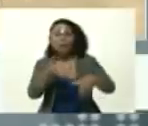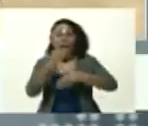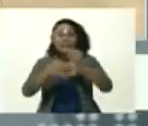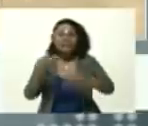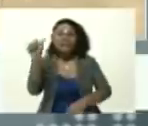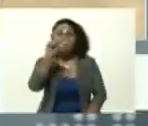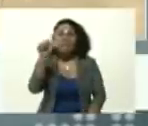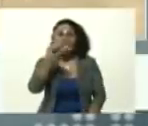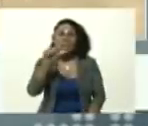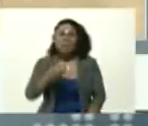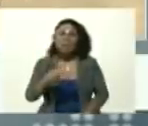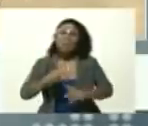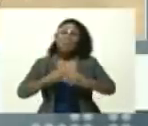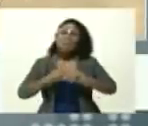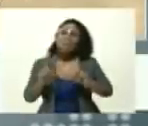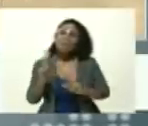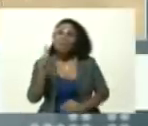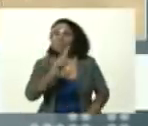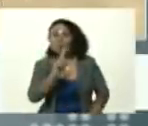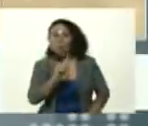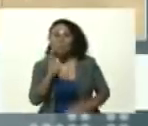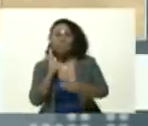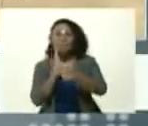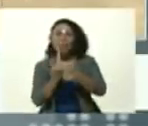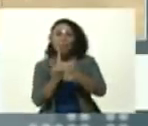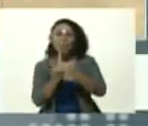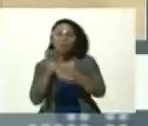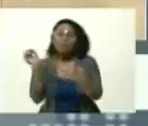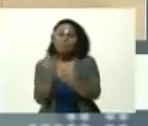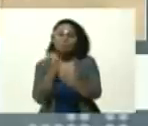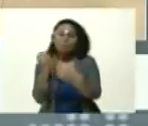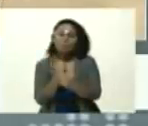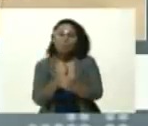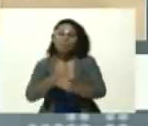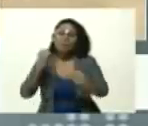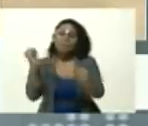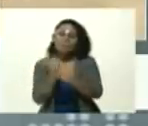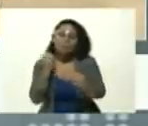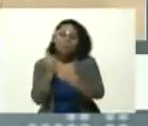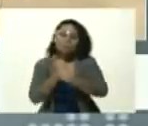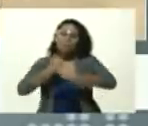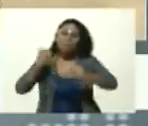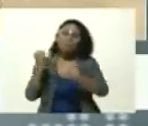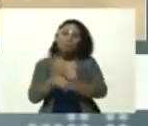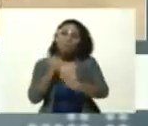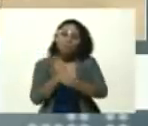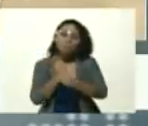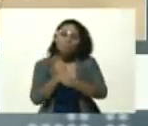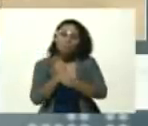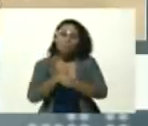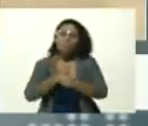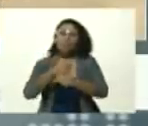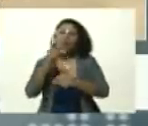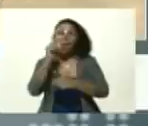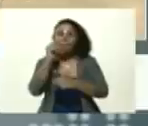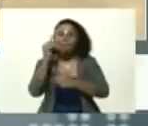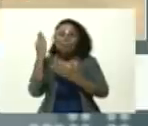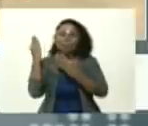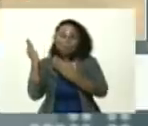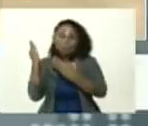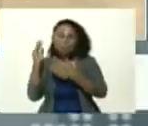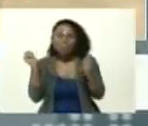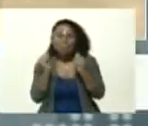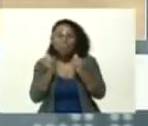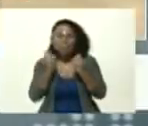semanas, pero no se ha parado el trabajo y el trabajo. Jainson Guzmán, hazle un balance a